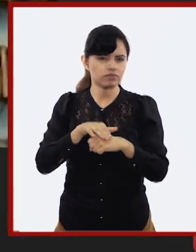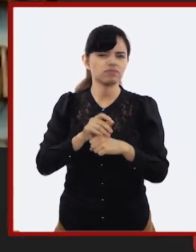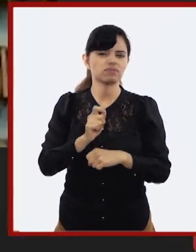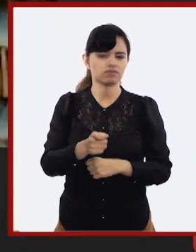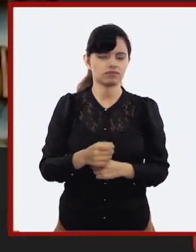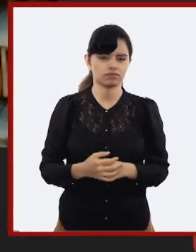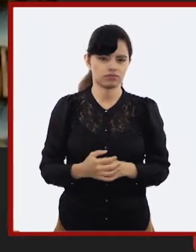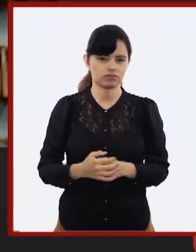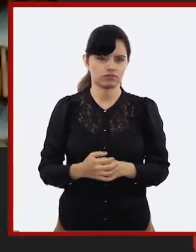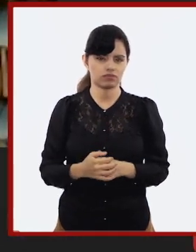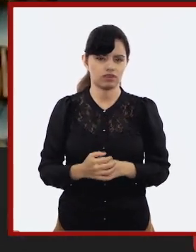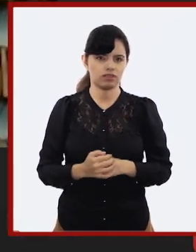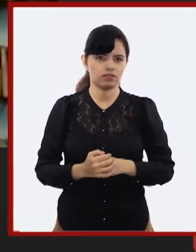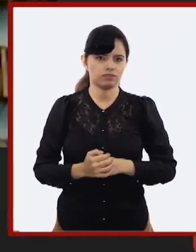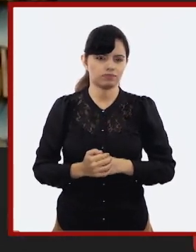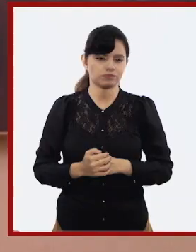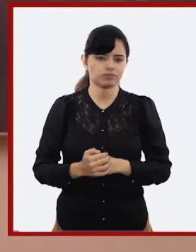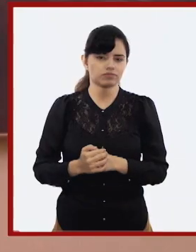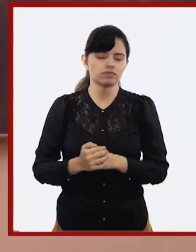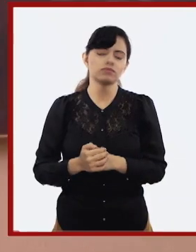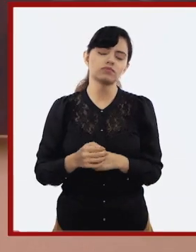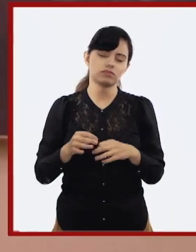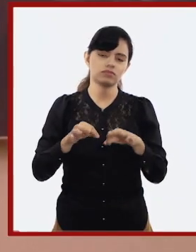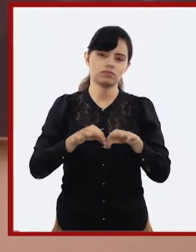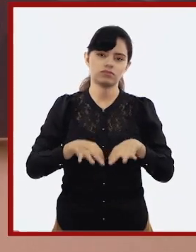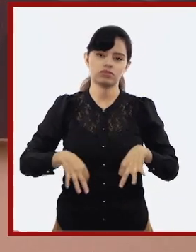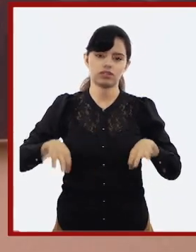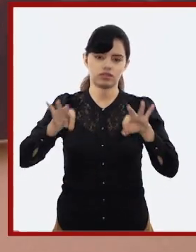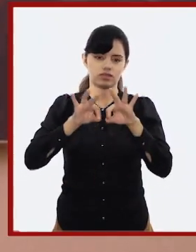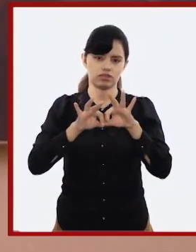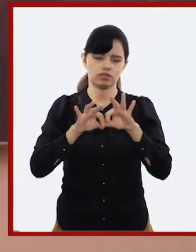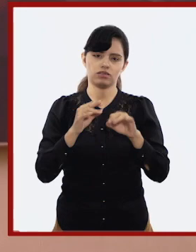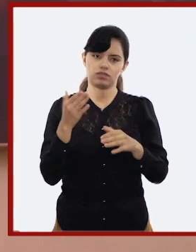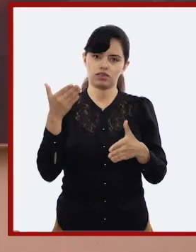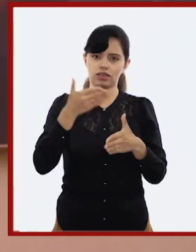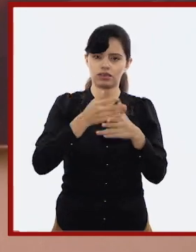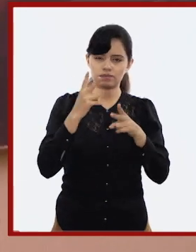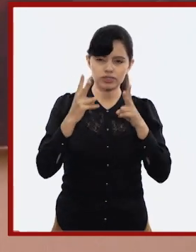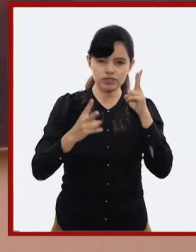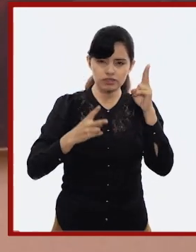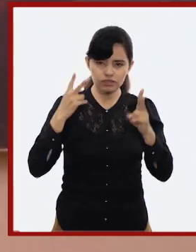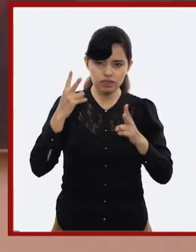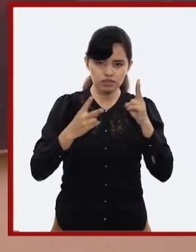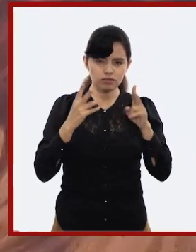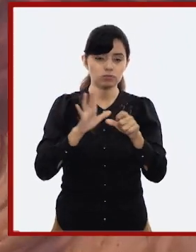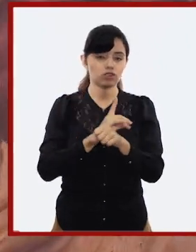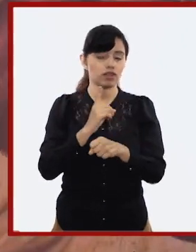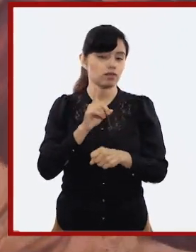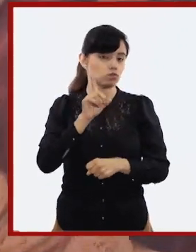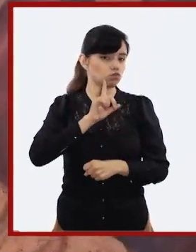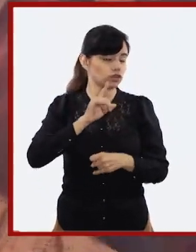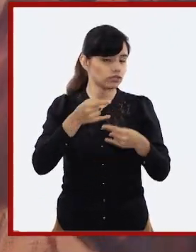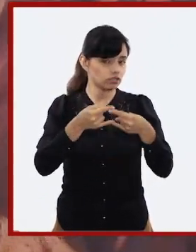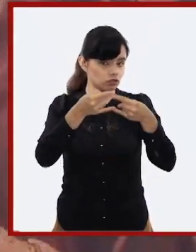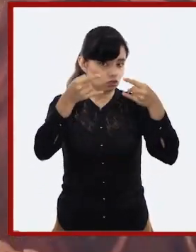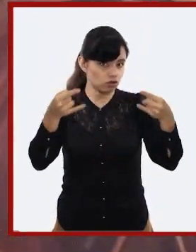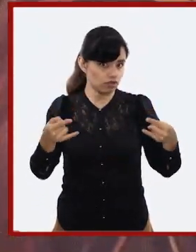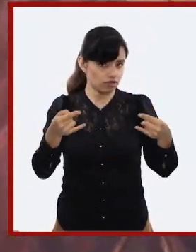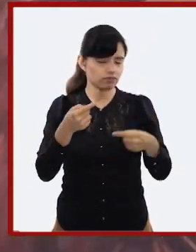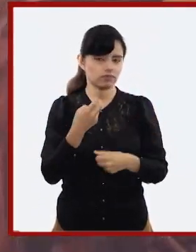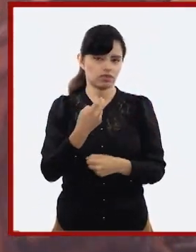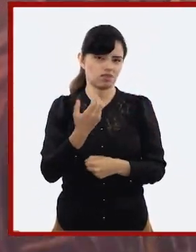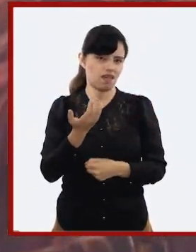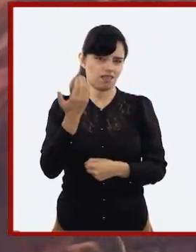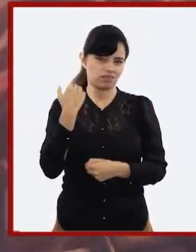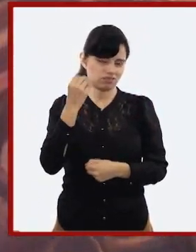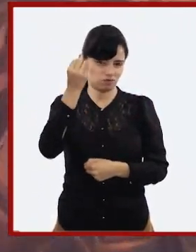Bueno, me parece que es fundamental que nos visiten porque la historia de las mujeres había sido una